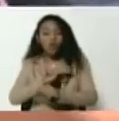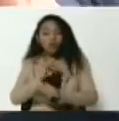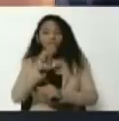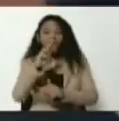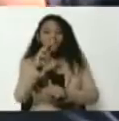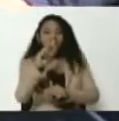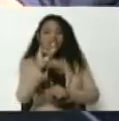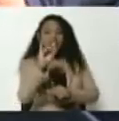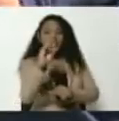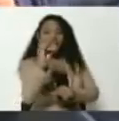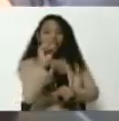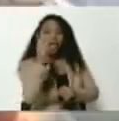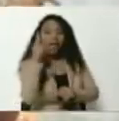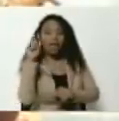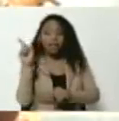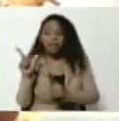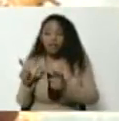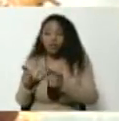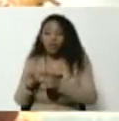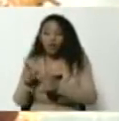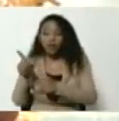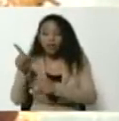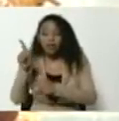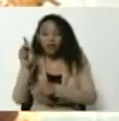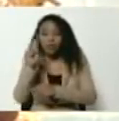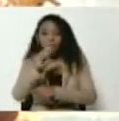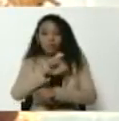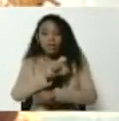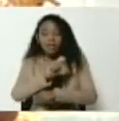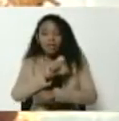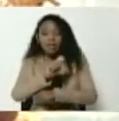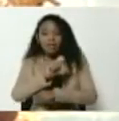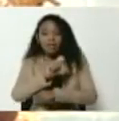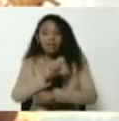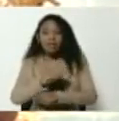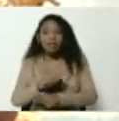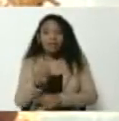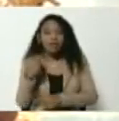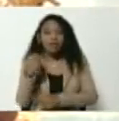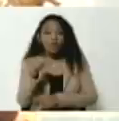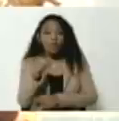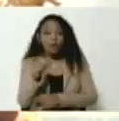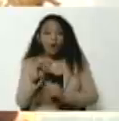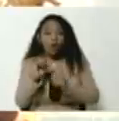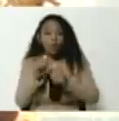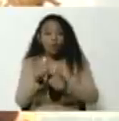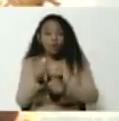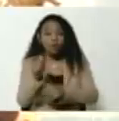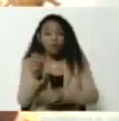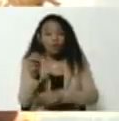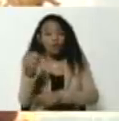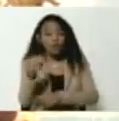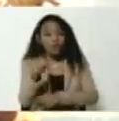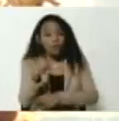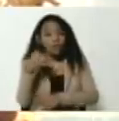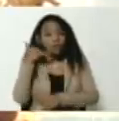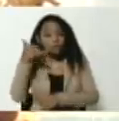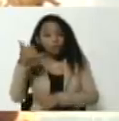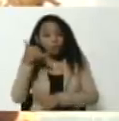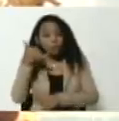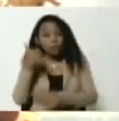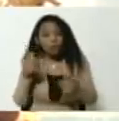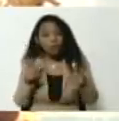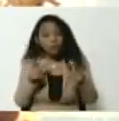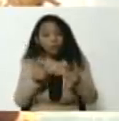señala que se dieron unas reuniones en los meses de noviembre, a comienzos de noviembre, previas llamadas telefónicas en el mes de